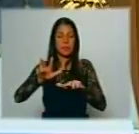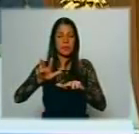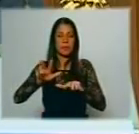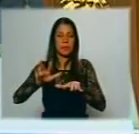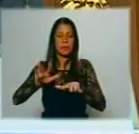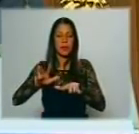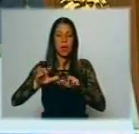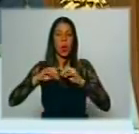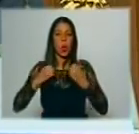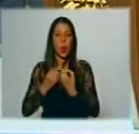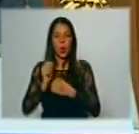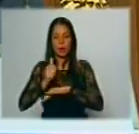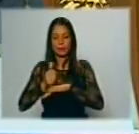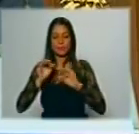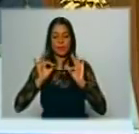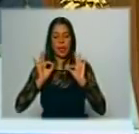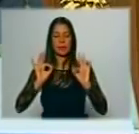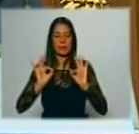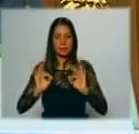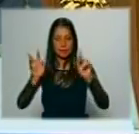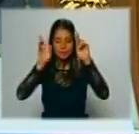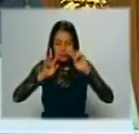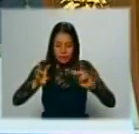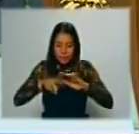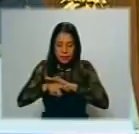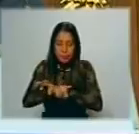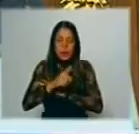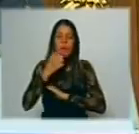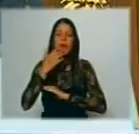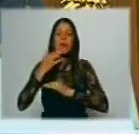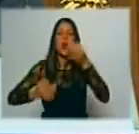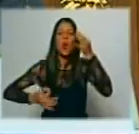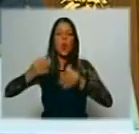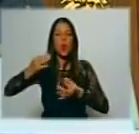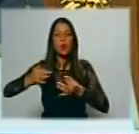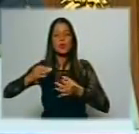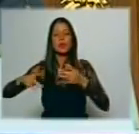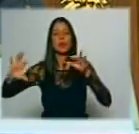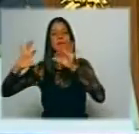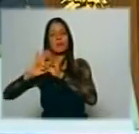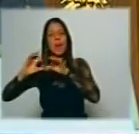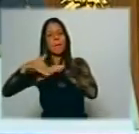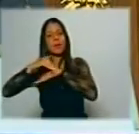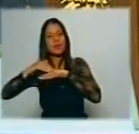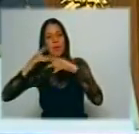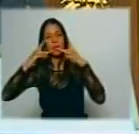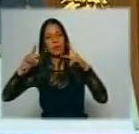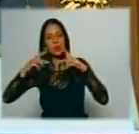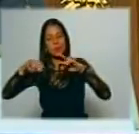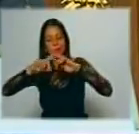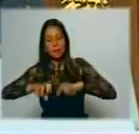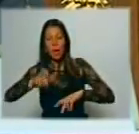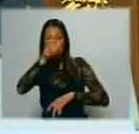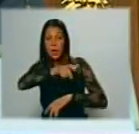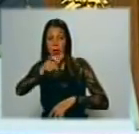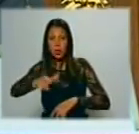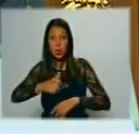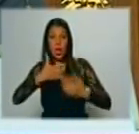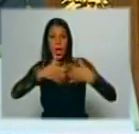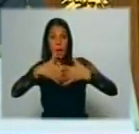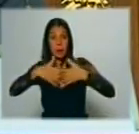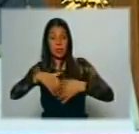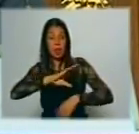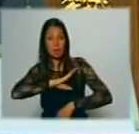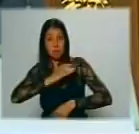como órgano especial en las investigaciones penales que adelante el Ministerio Público sobre los hechos tipificados en